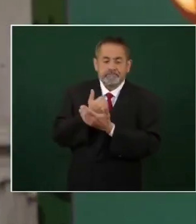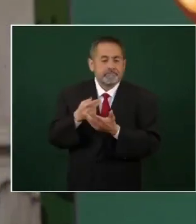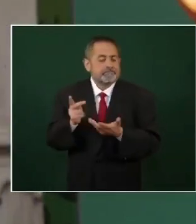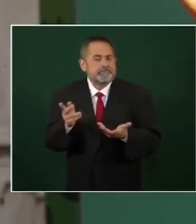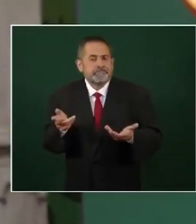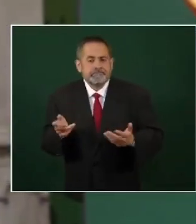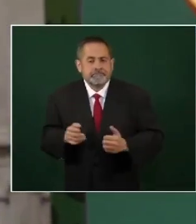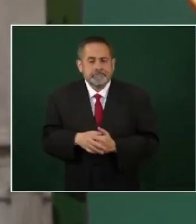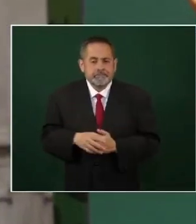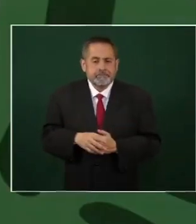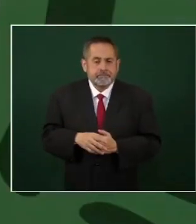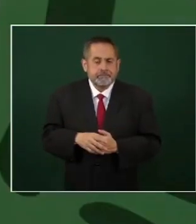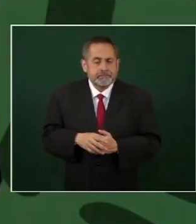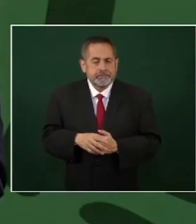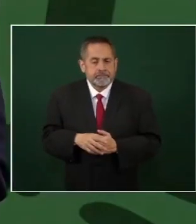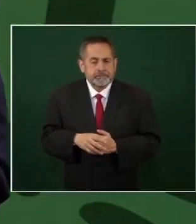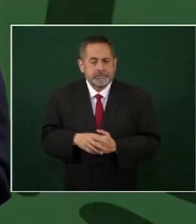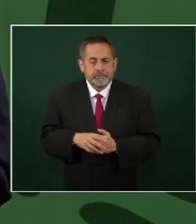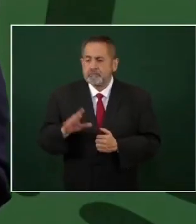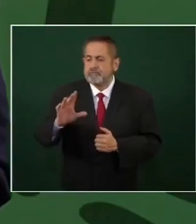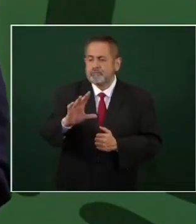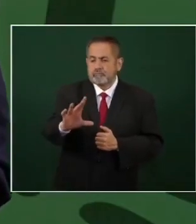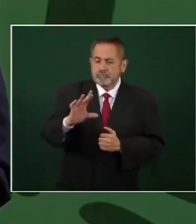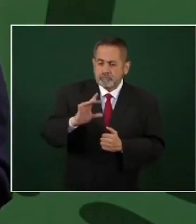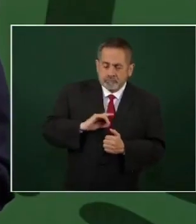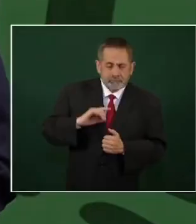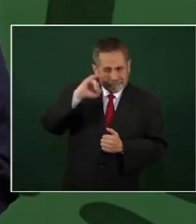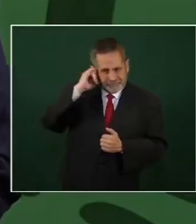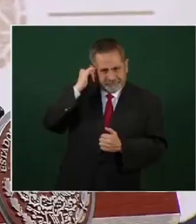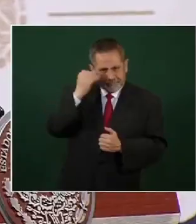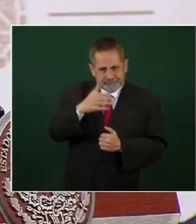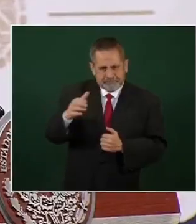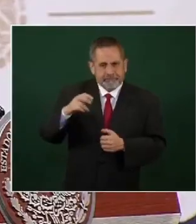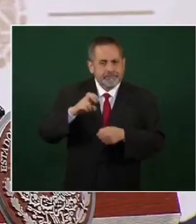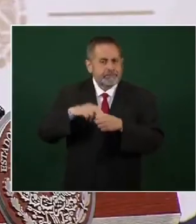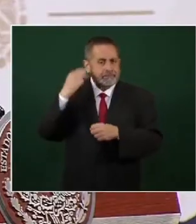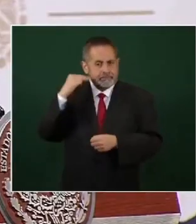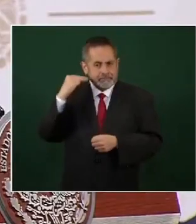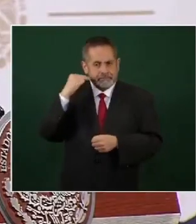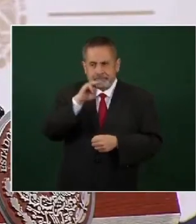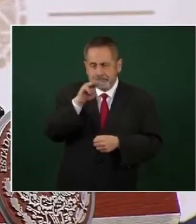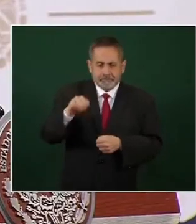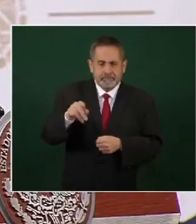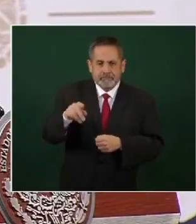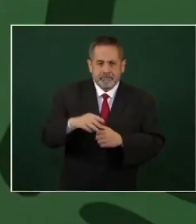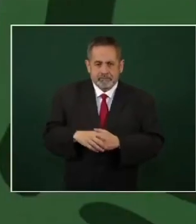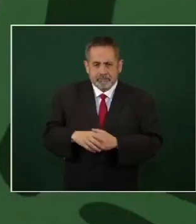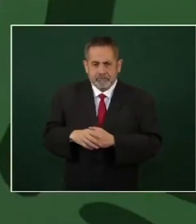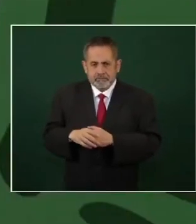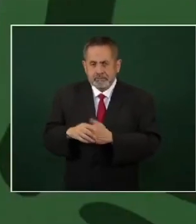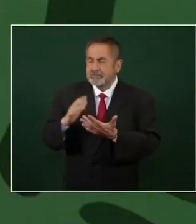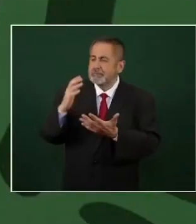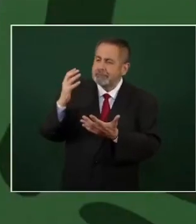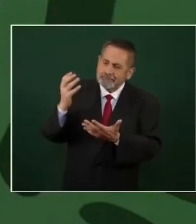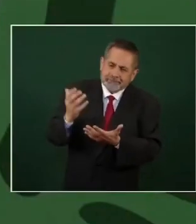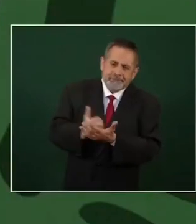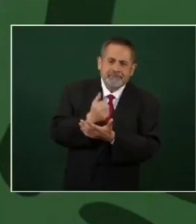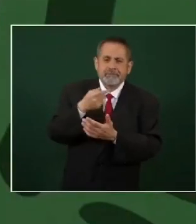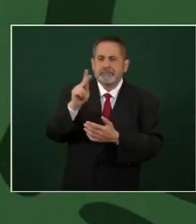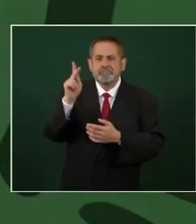como me dijo un campesino de Michoacán: ganaste, pero no